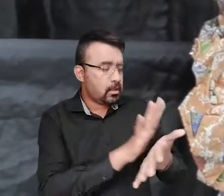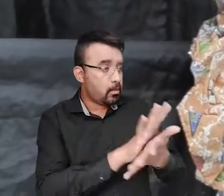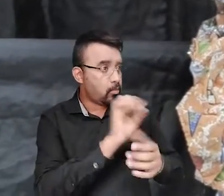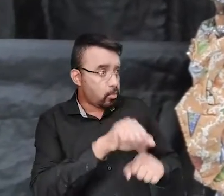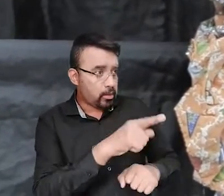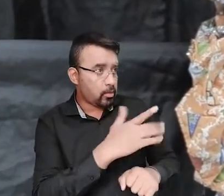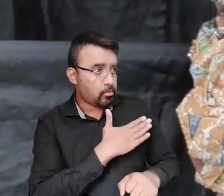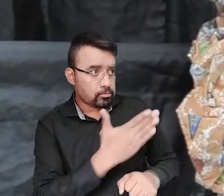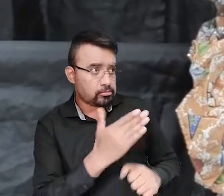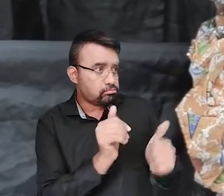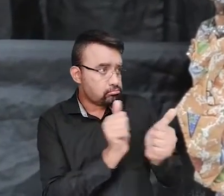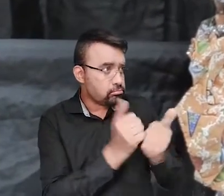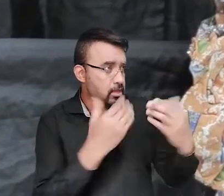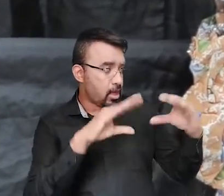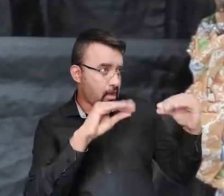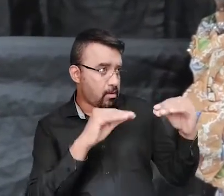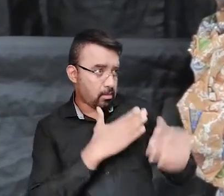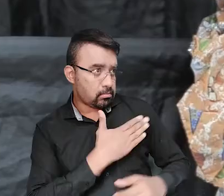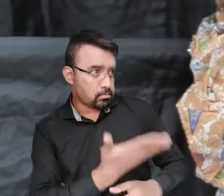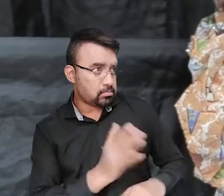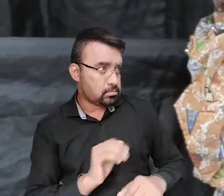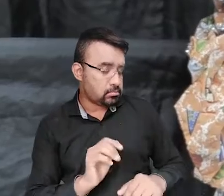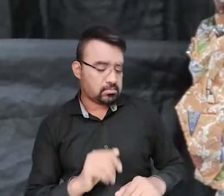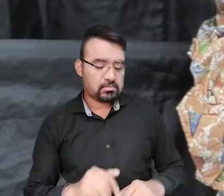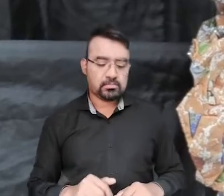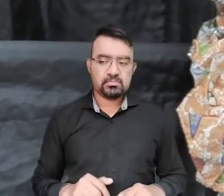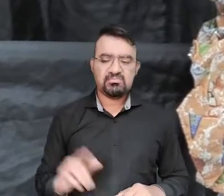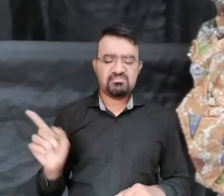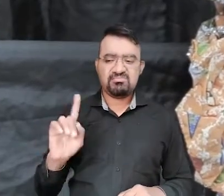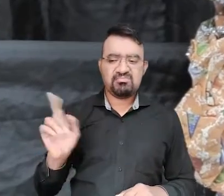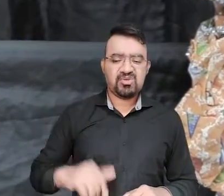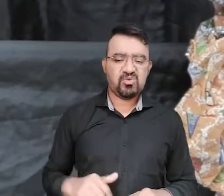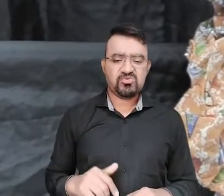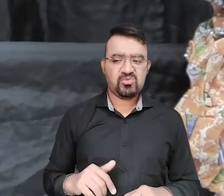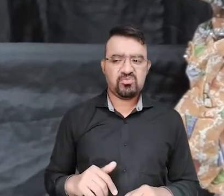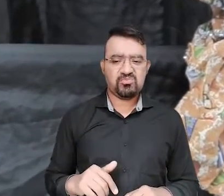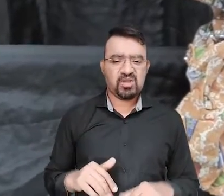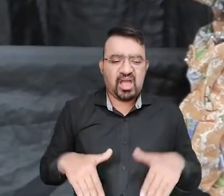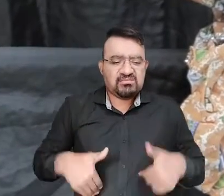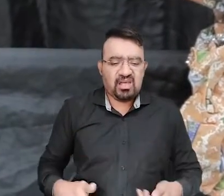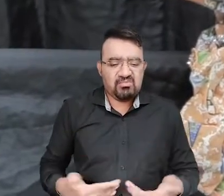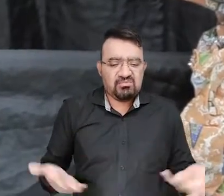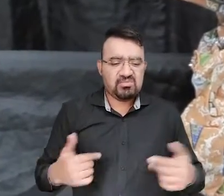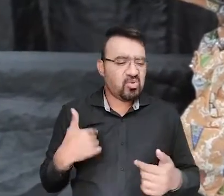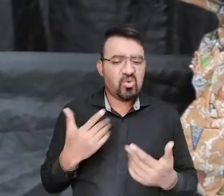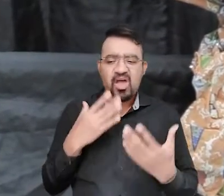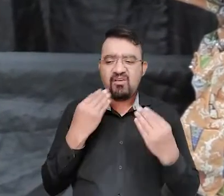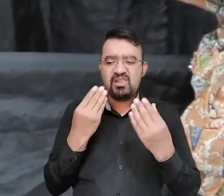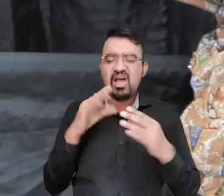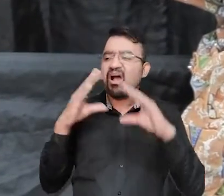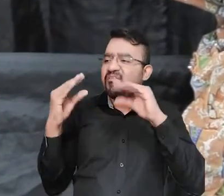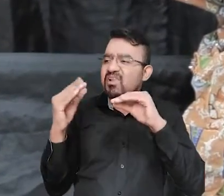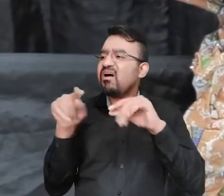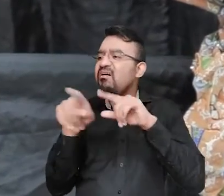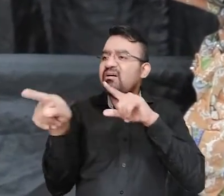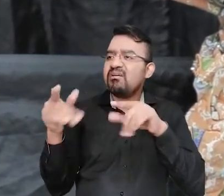conmigo puedes hablar. No importa. Solo estoy cansado. No quiero